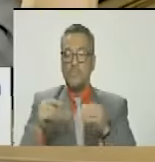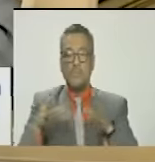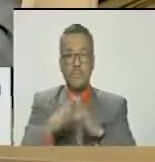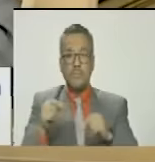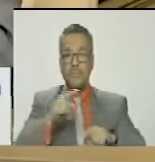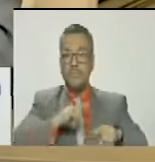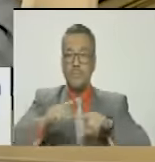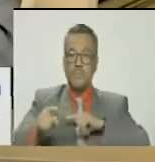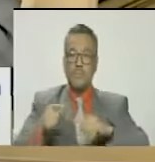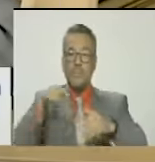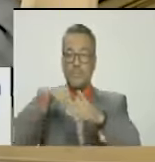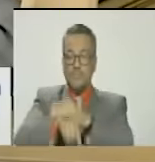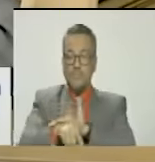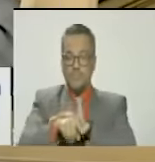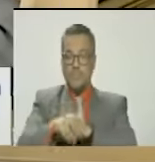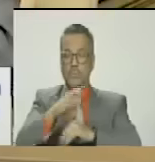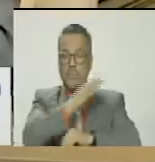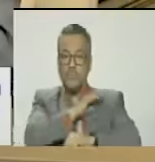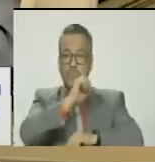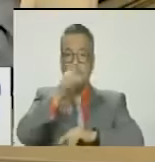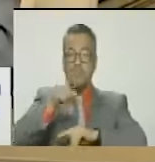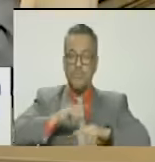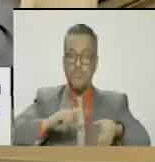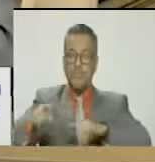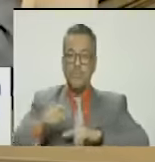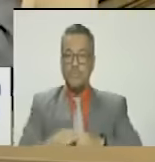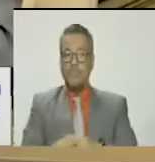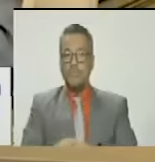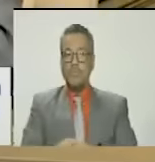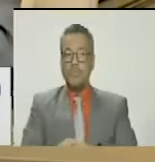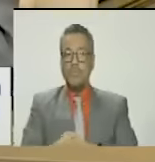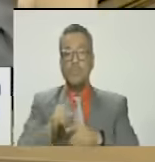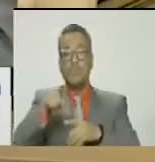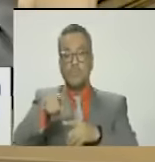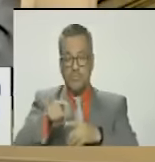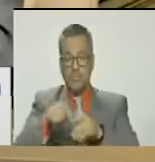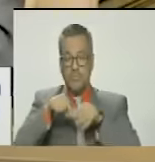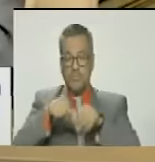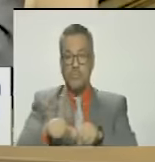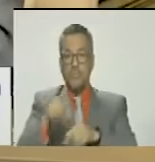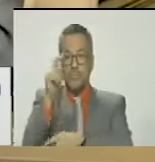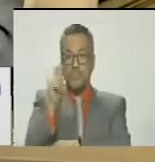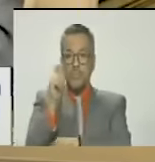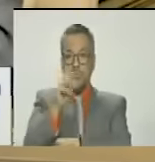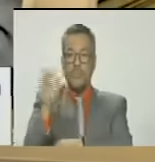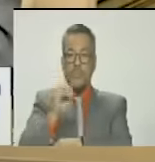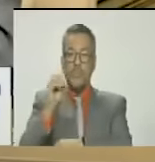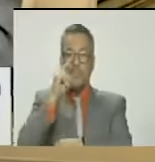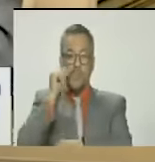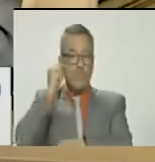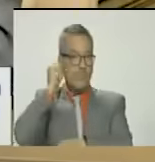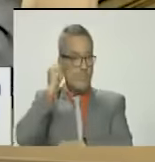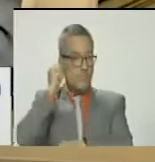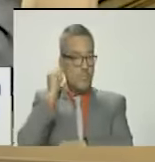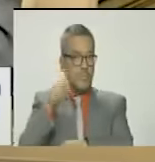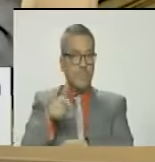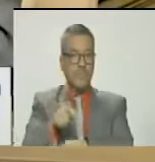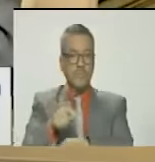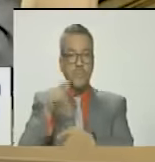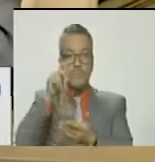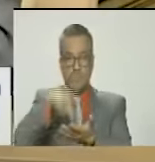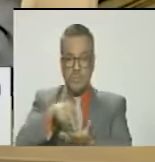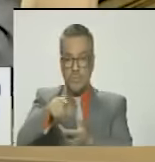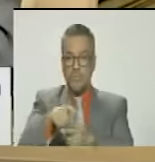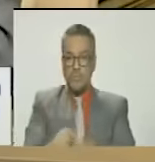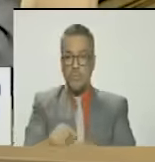los cargos a integrar la Junta Directiva. Para argumentar la postulación, el diputado o diputada